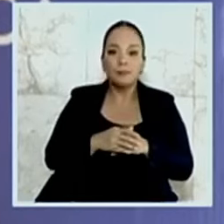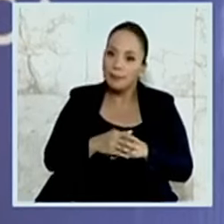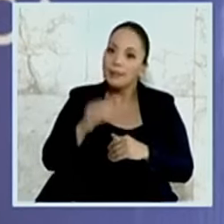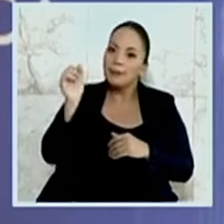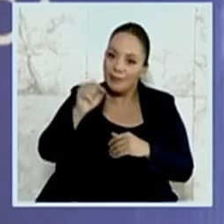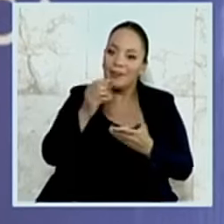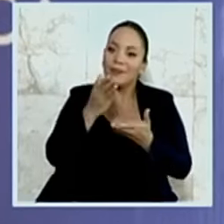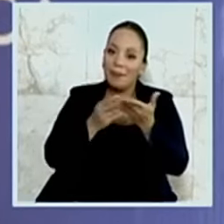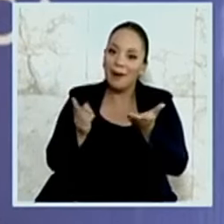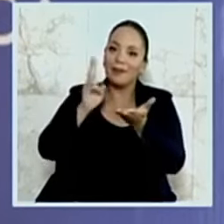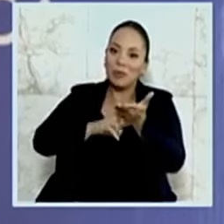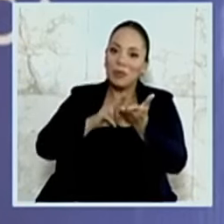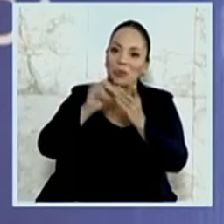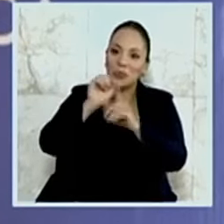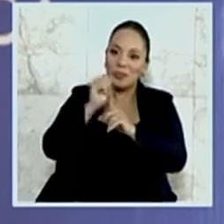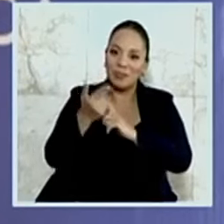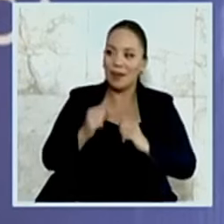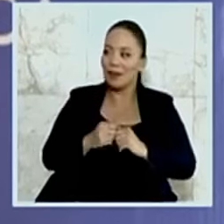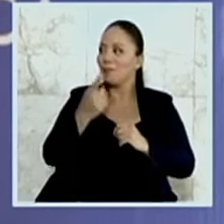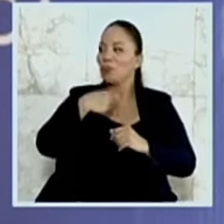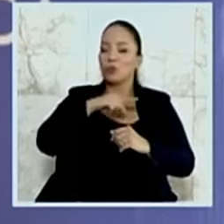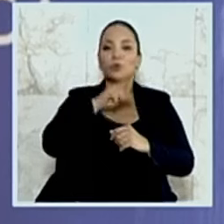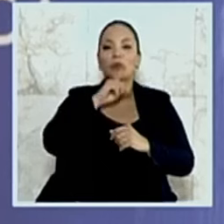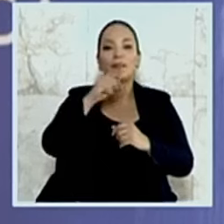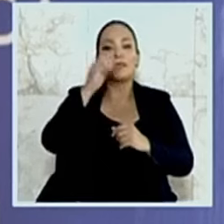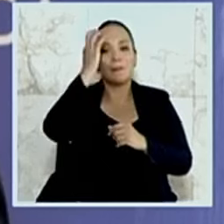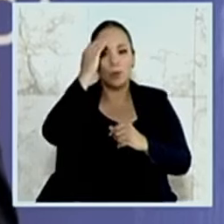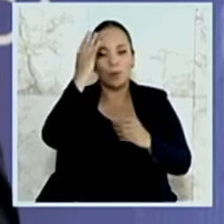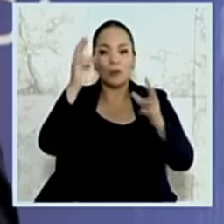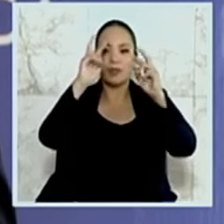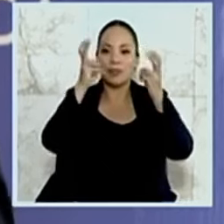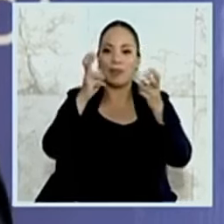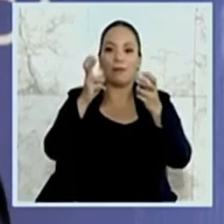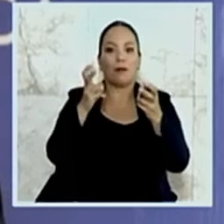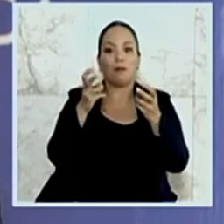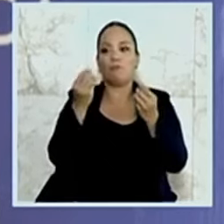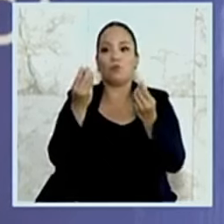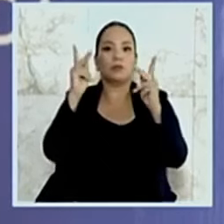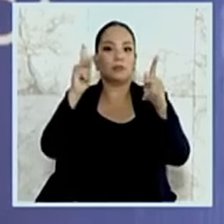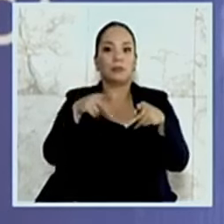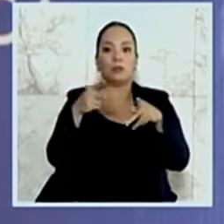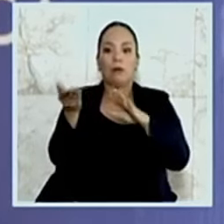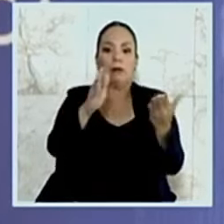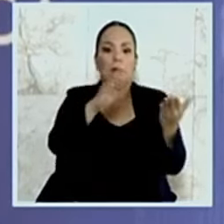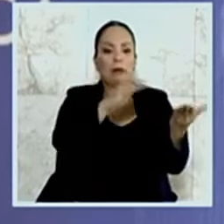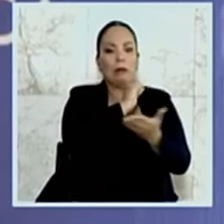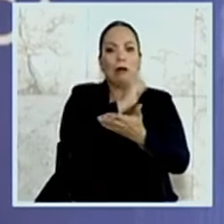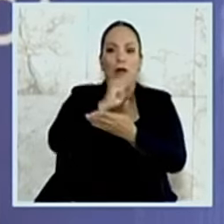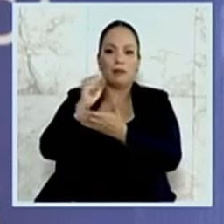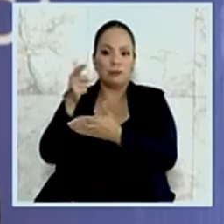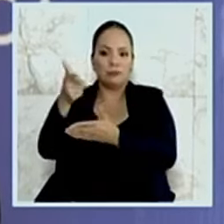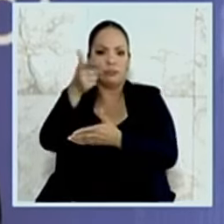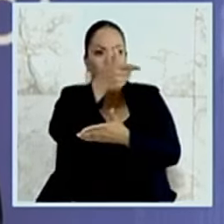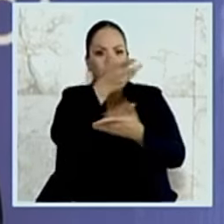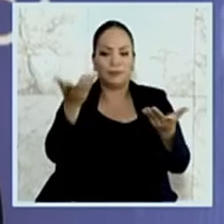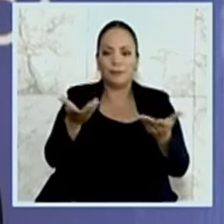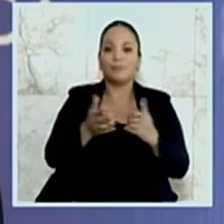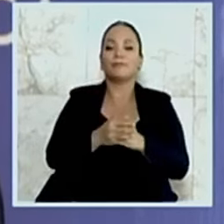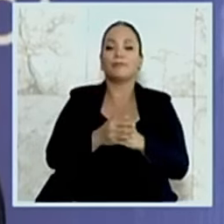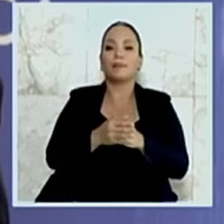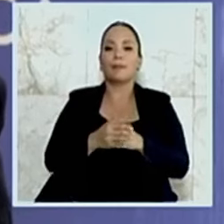todo. Entonces no digan, el presidente ve la seguridad pública como un servicio. No, es parte fundamental del contrato